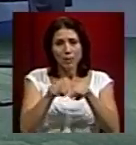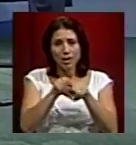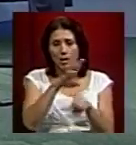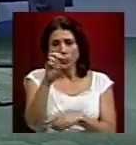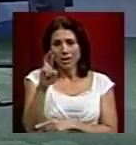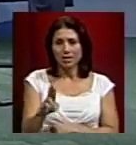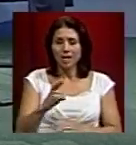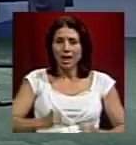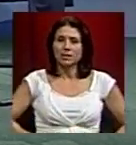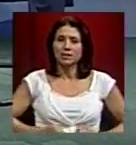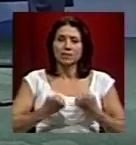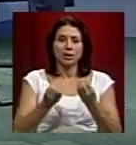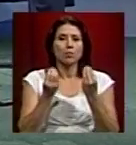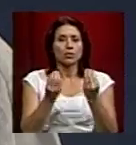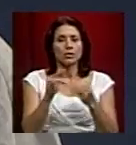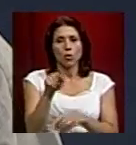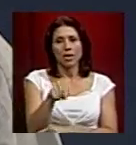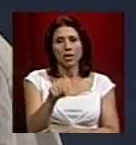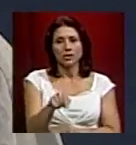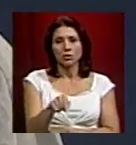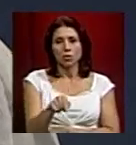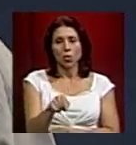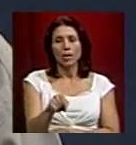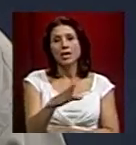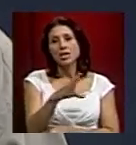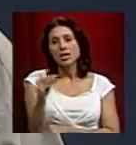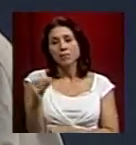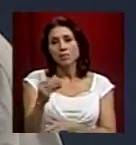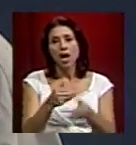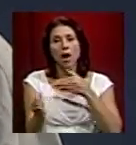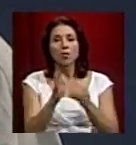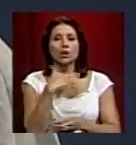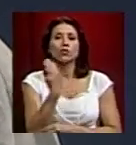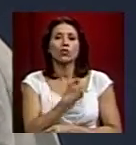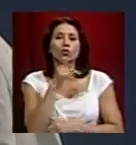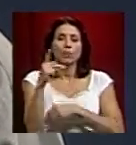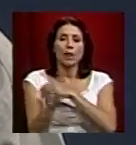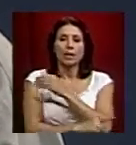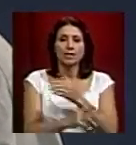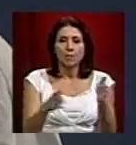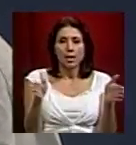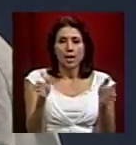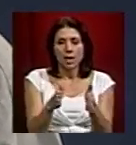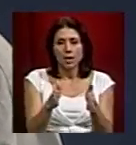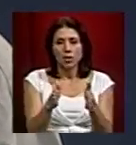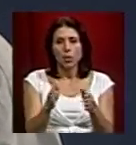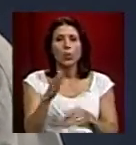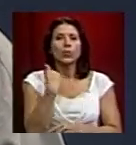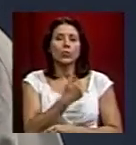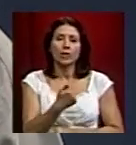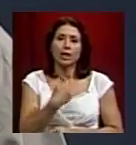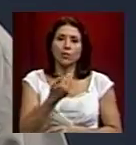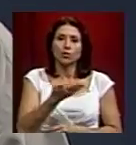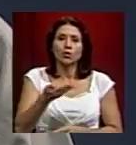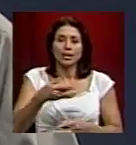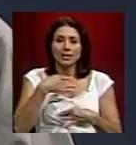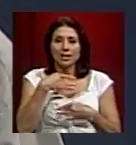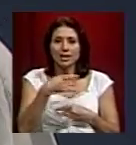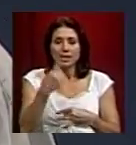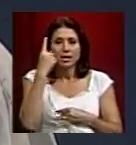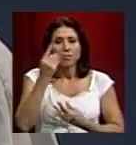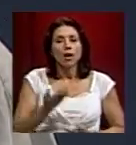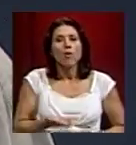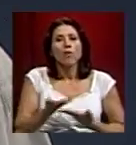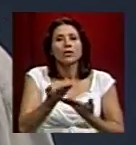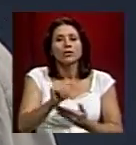existe muchísimo de eso, y que aunque somos un país pequeño, tenemos cosas interesantes que